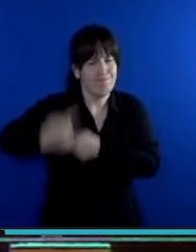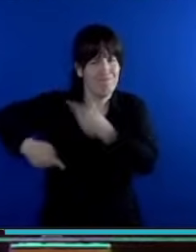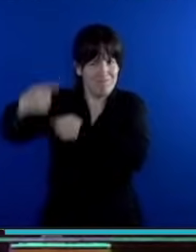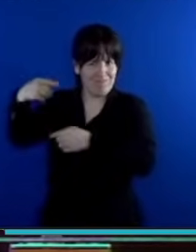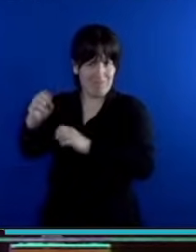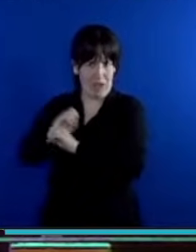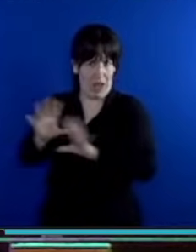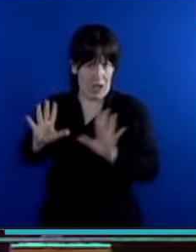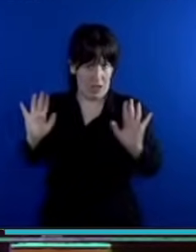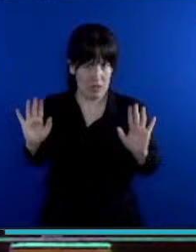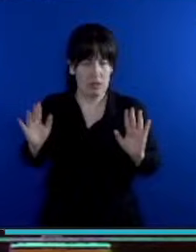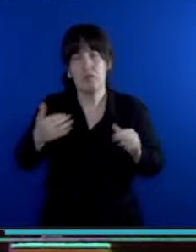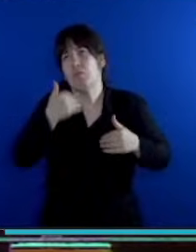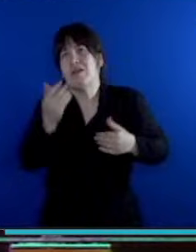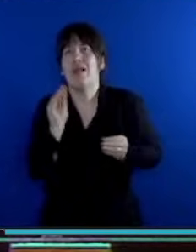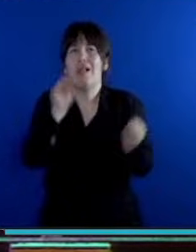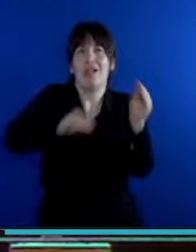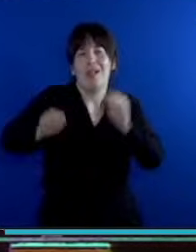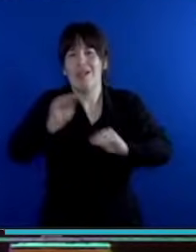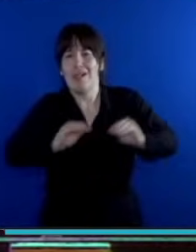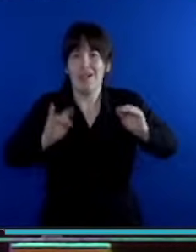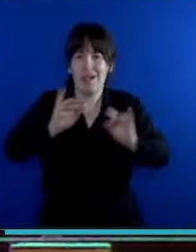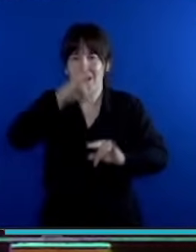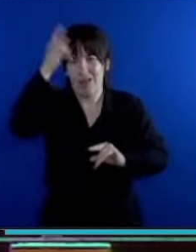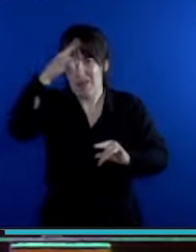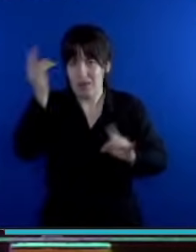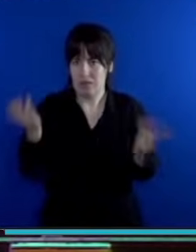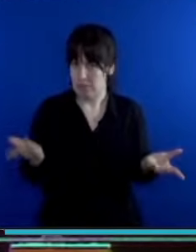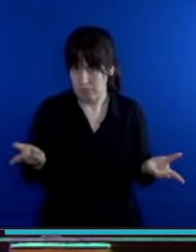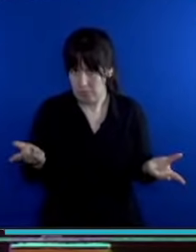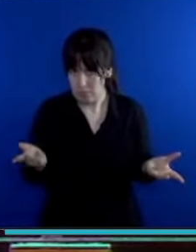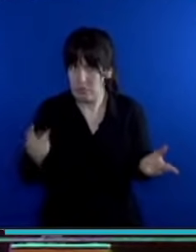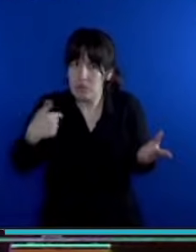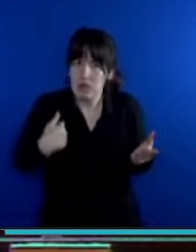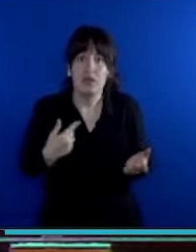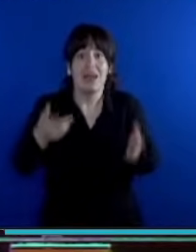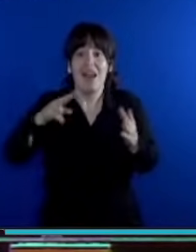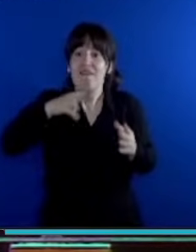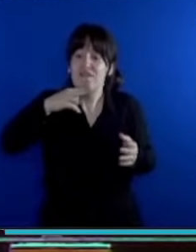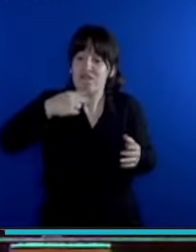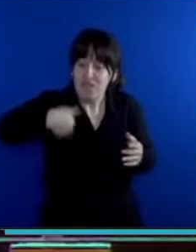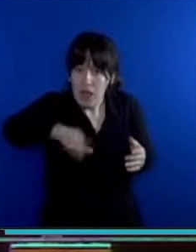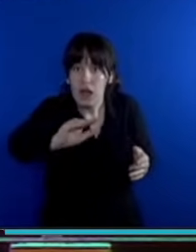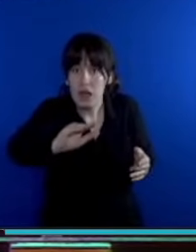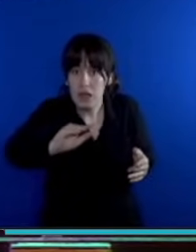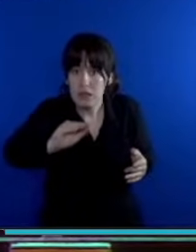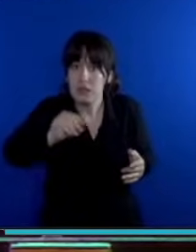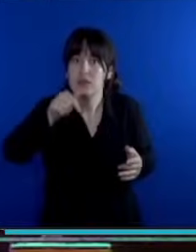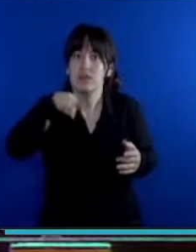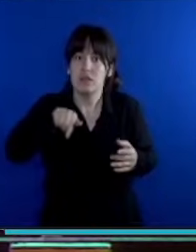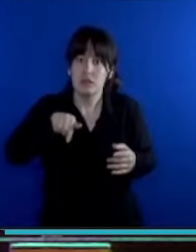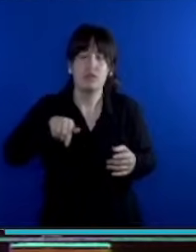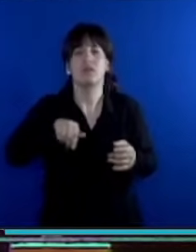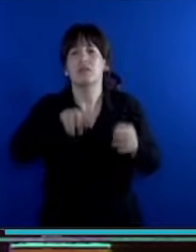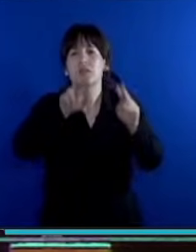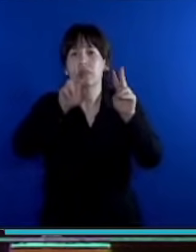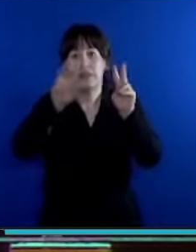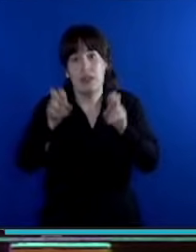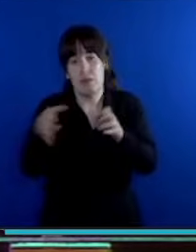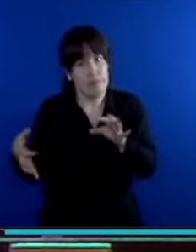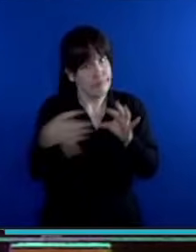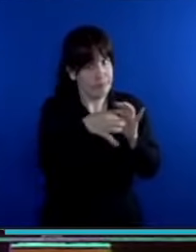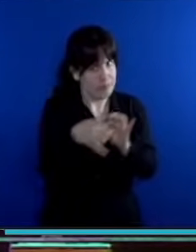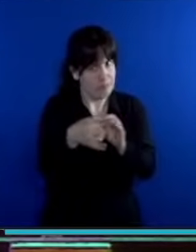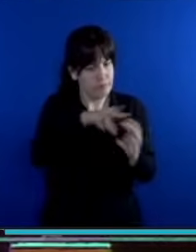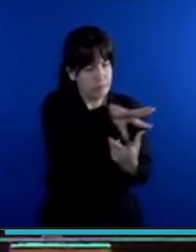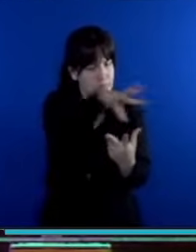más adorno que le quieran poner. Efectivamente, lo que se va a tratar el viernes, que tiene que ver mucho con este paquete de leyes